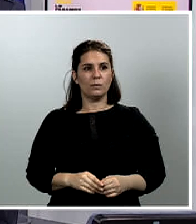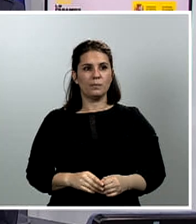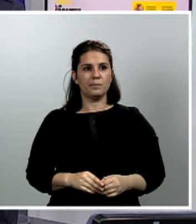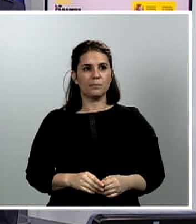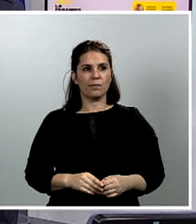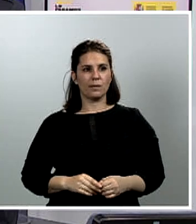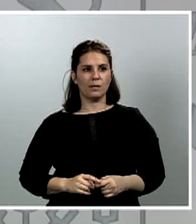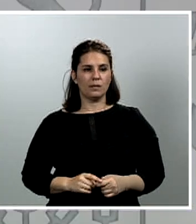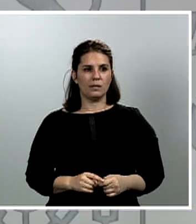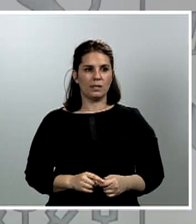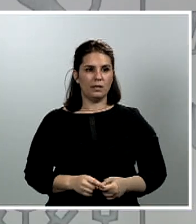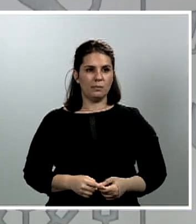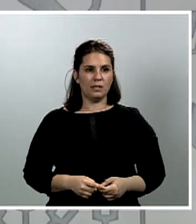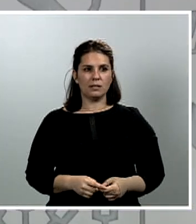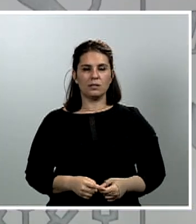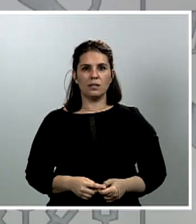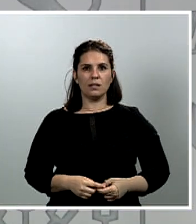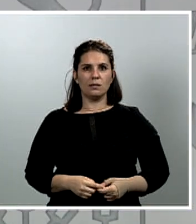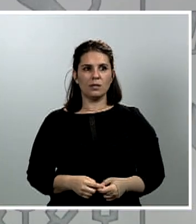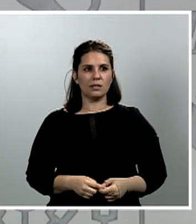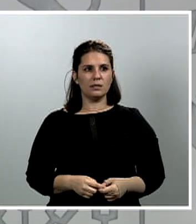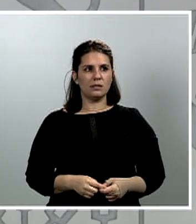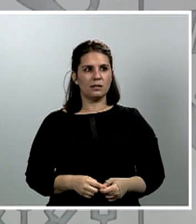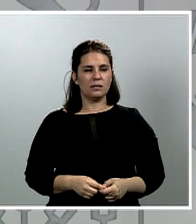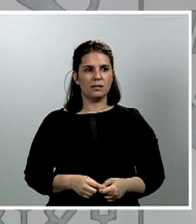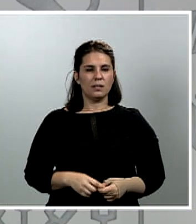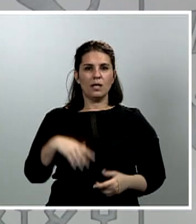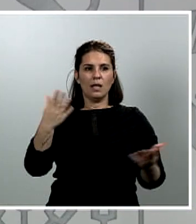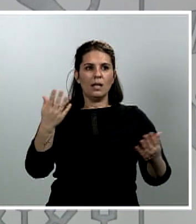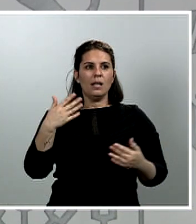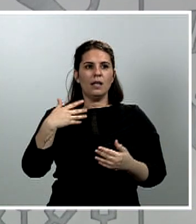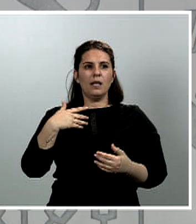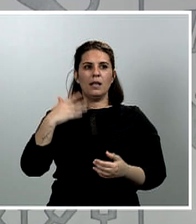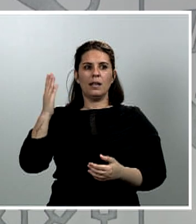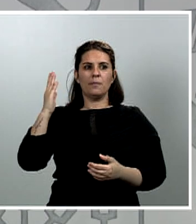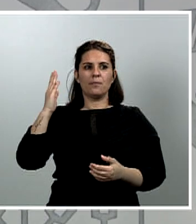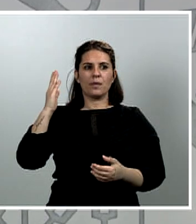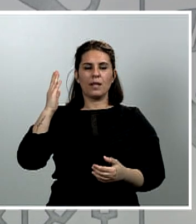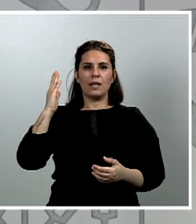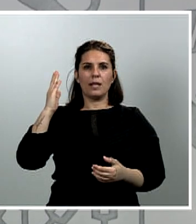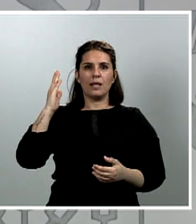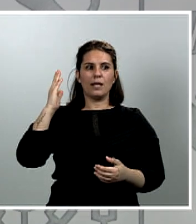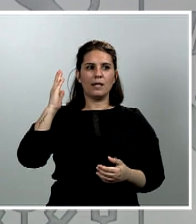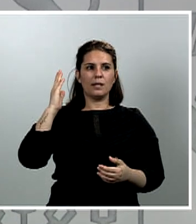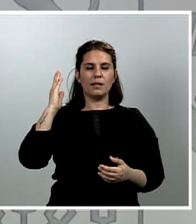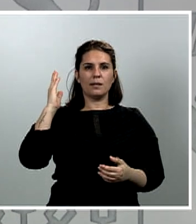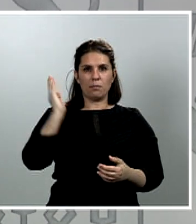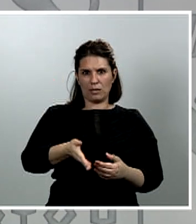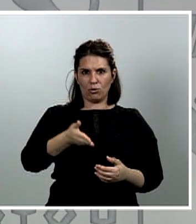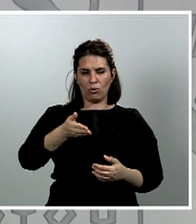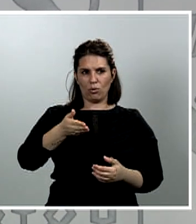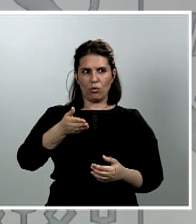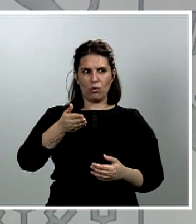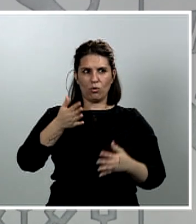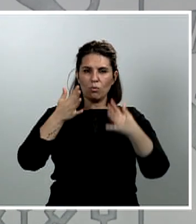Lo que estamos observando hasta ahora es que no ha tenido un impacto importante. Sí que es cierto que aunque ya empezamos a ver